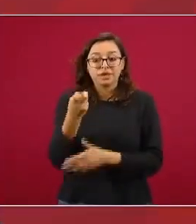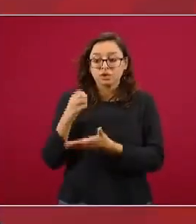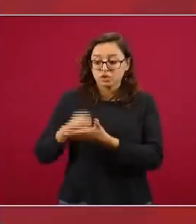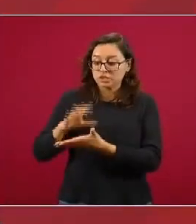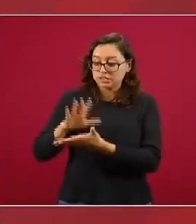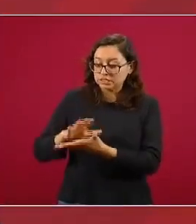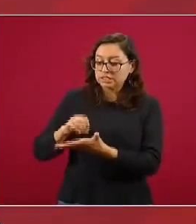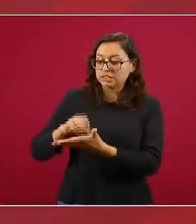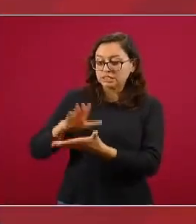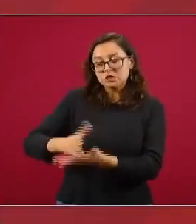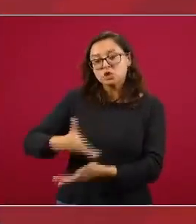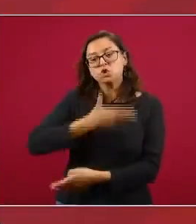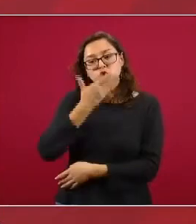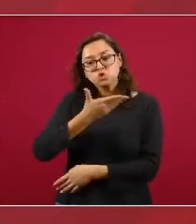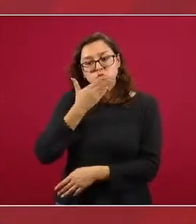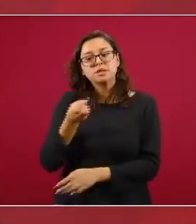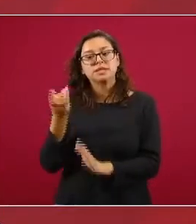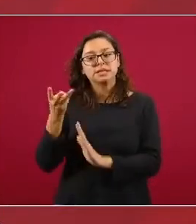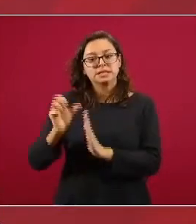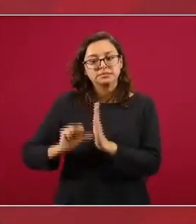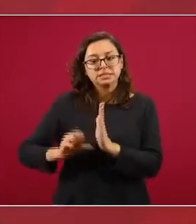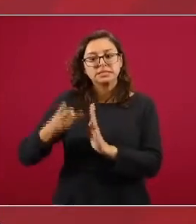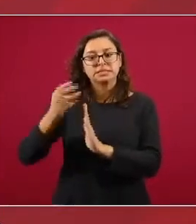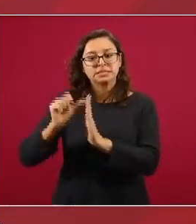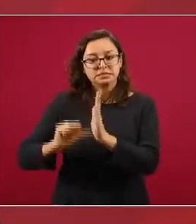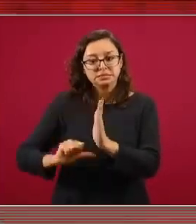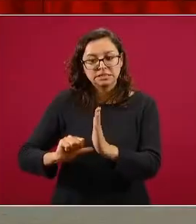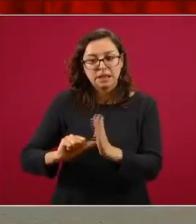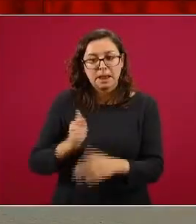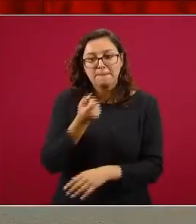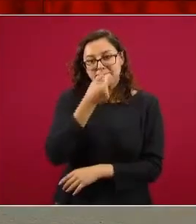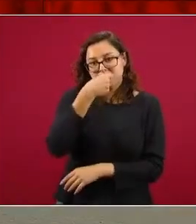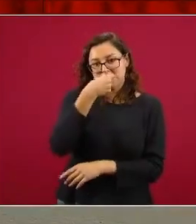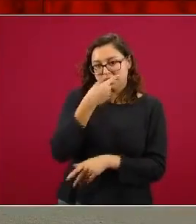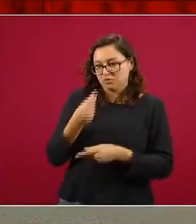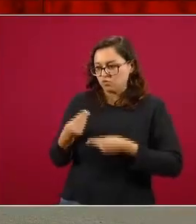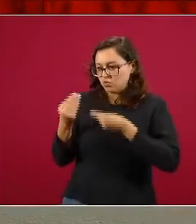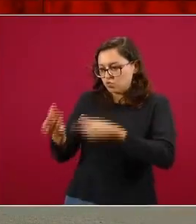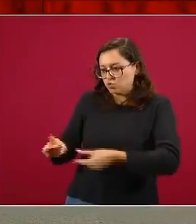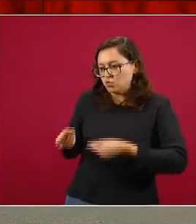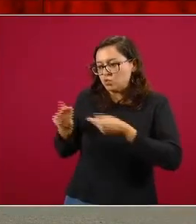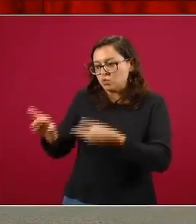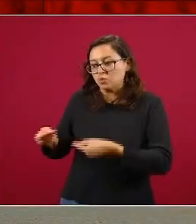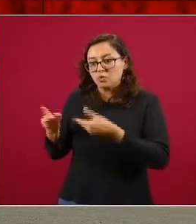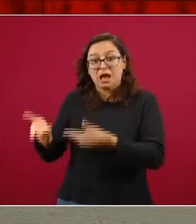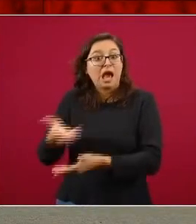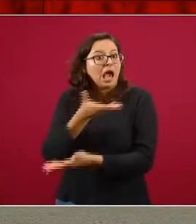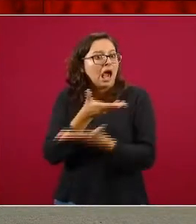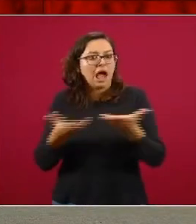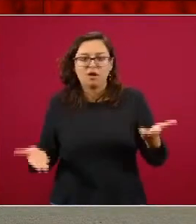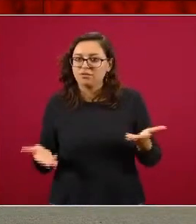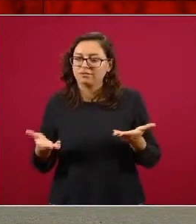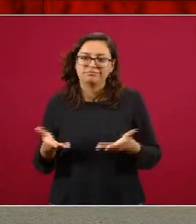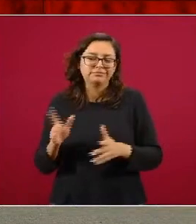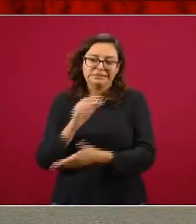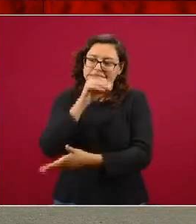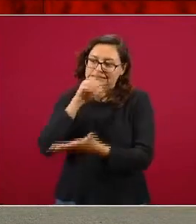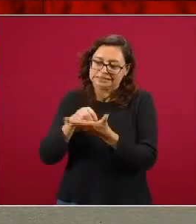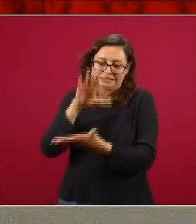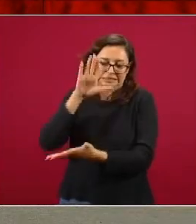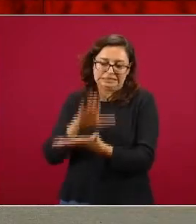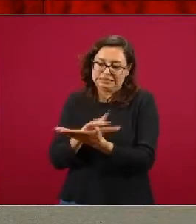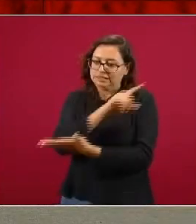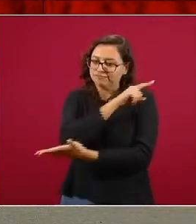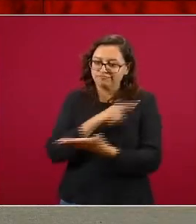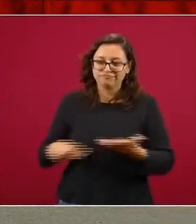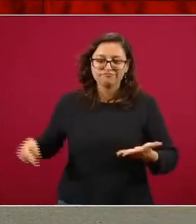consultas rutinarias de seguimiento, se les abastece de medicamentos. En este caso, nos adelantamos, sabiendo que no